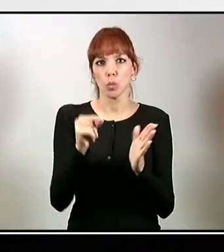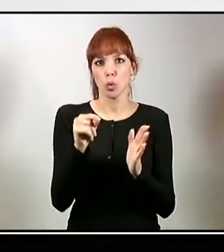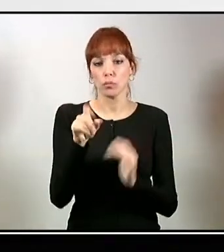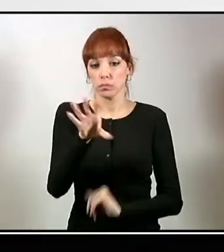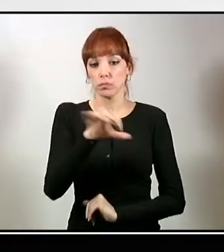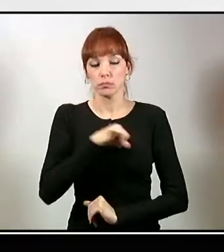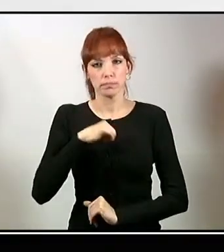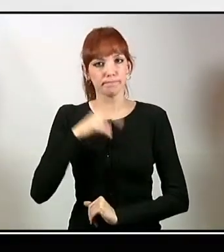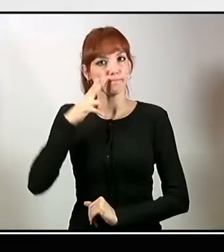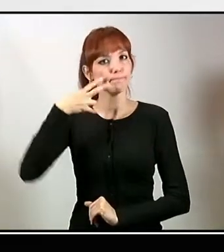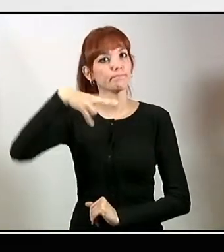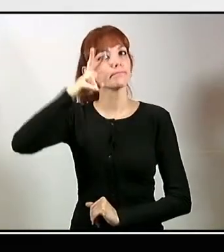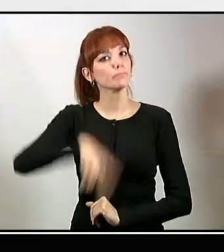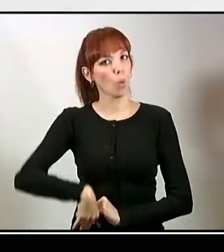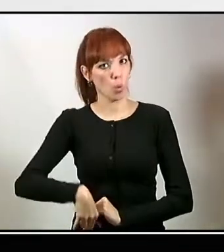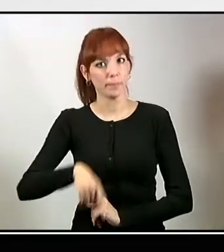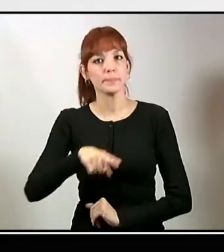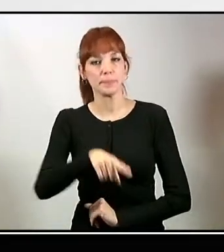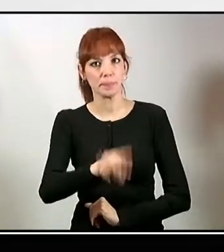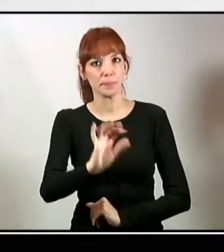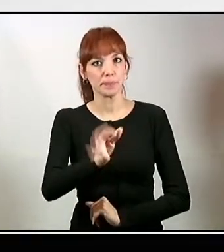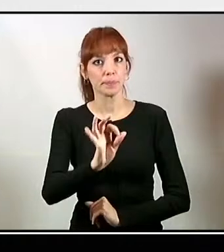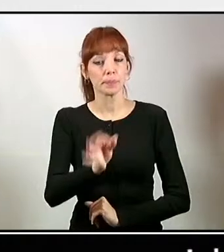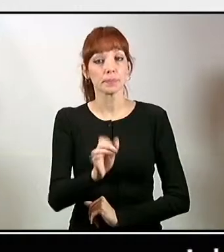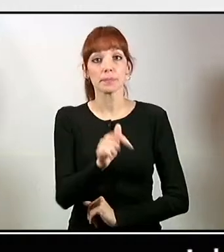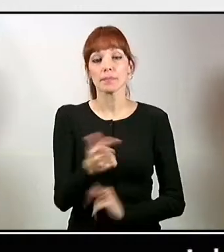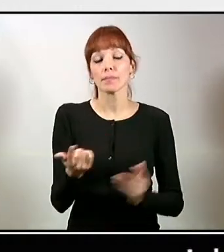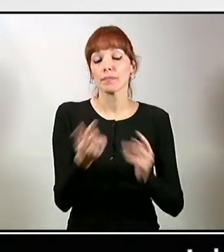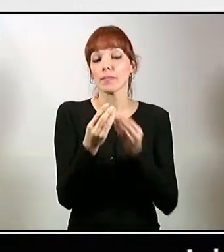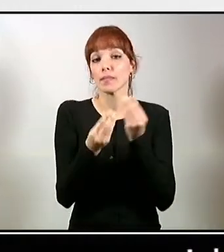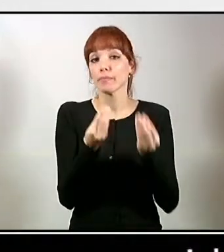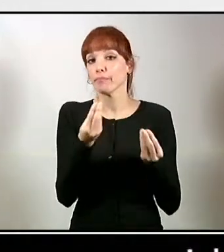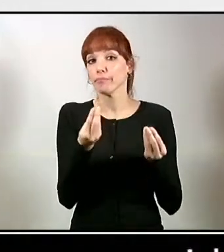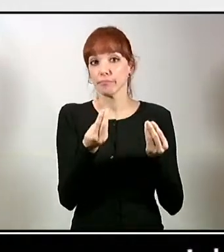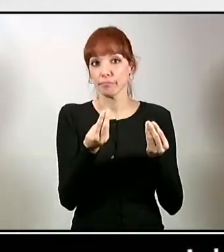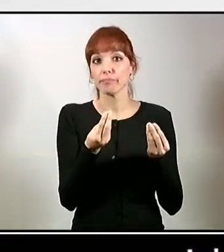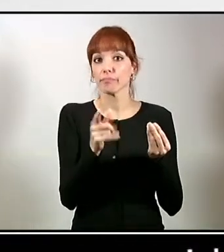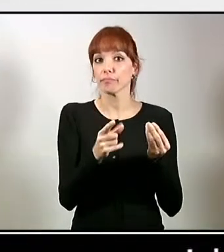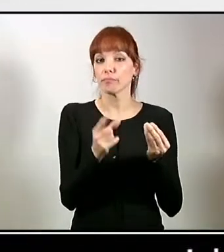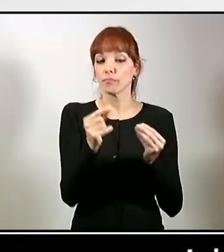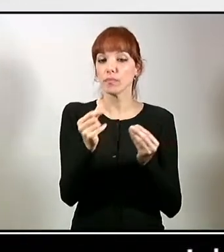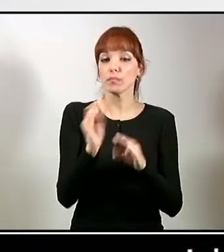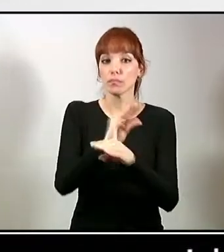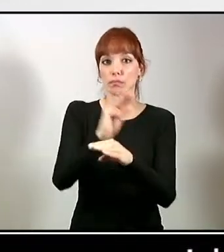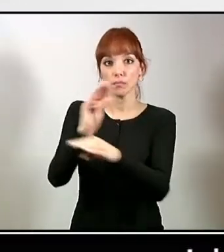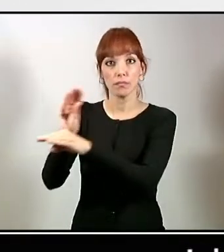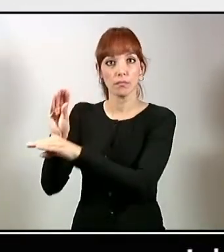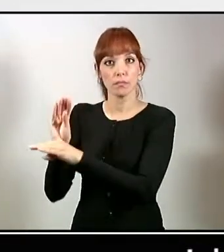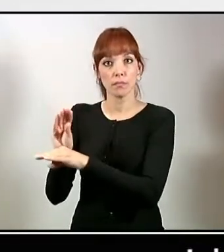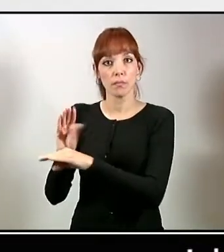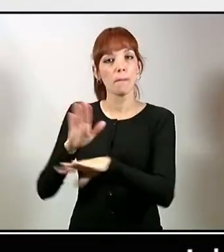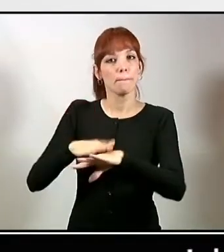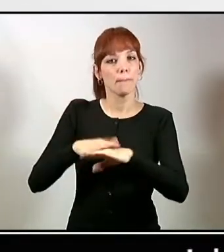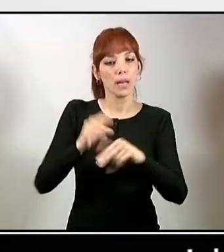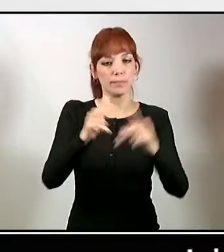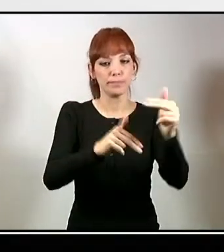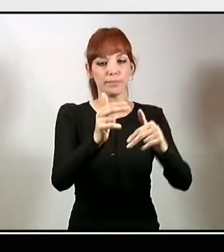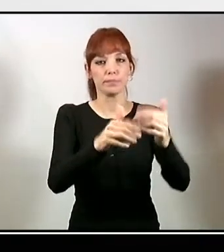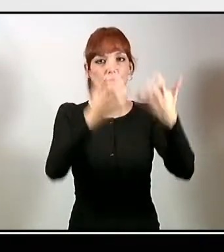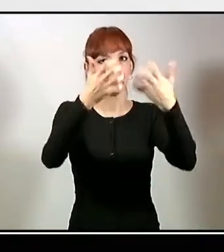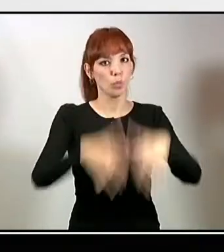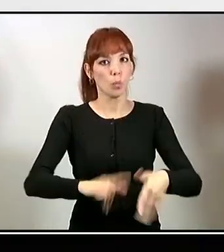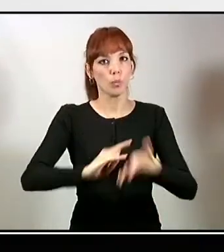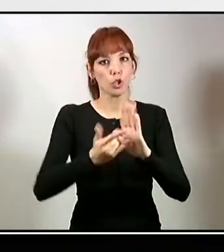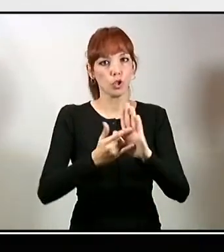sido reconocida y, por tanto, se le va a dar esa subvención para poner en funcionamiento ese